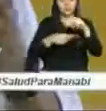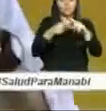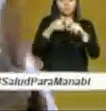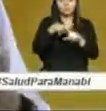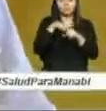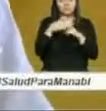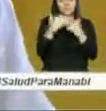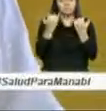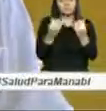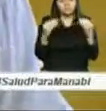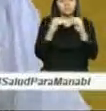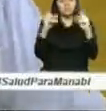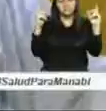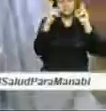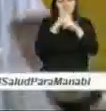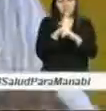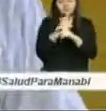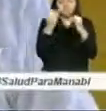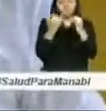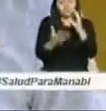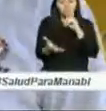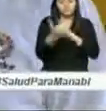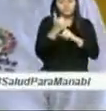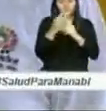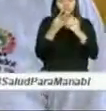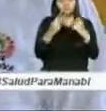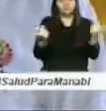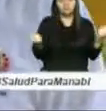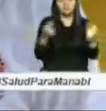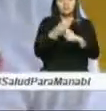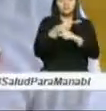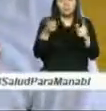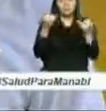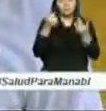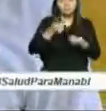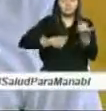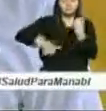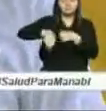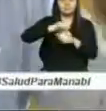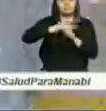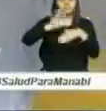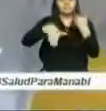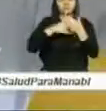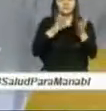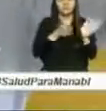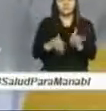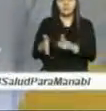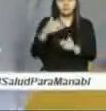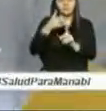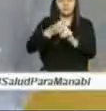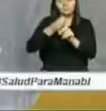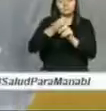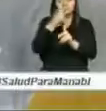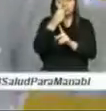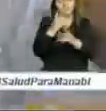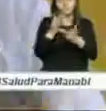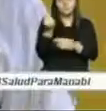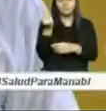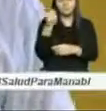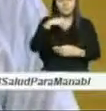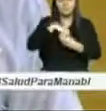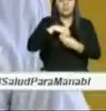estaba dificilísima. Ya hemos superado esa parte más dura. Vamos a revertir todo aquello. Vamos a exigirle que tengan la plata